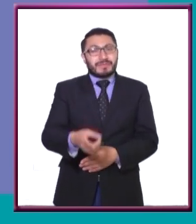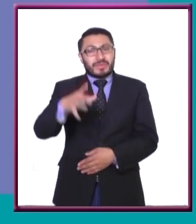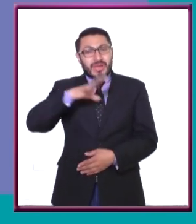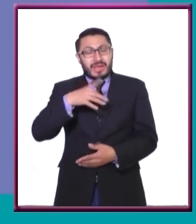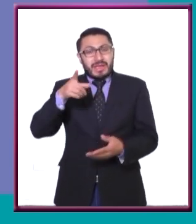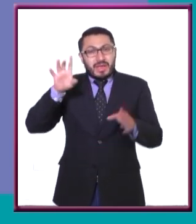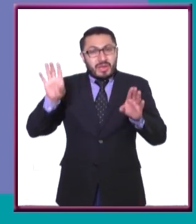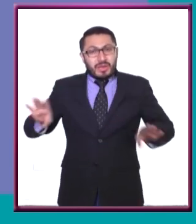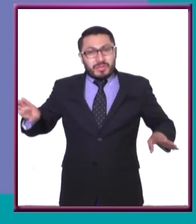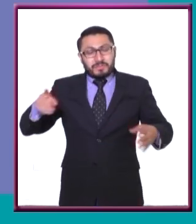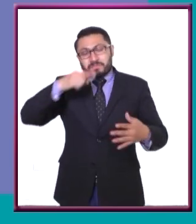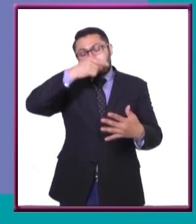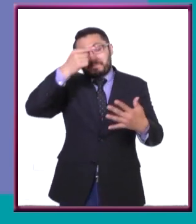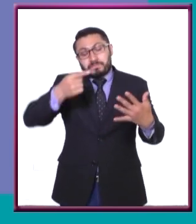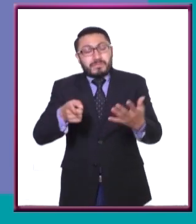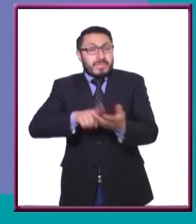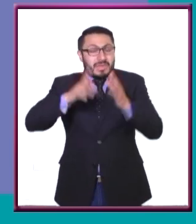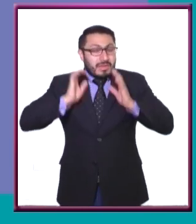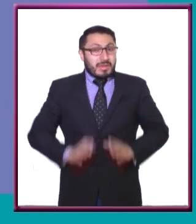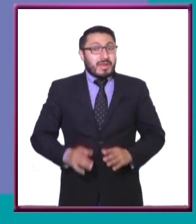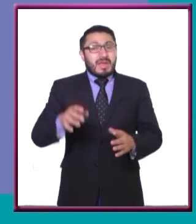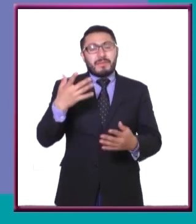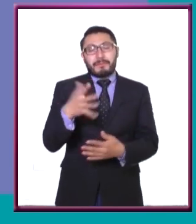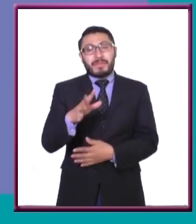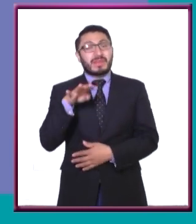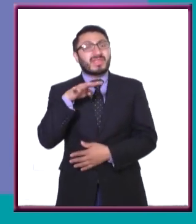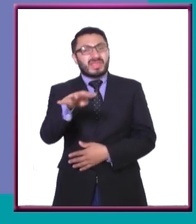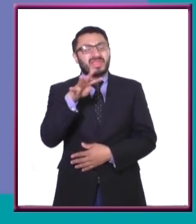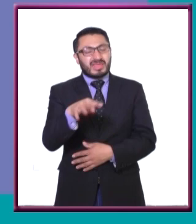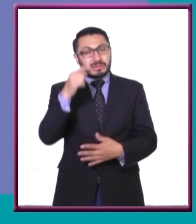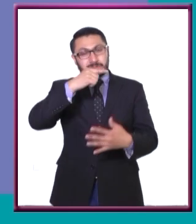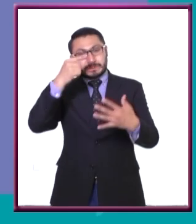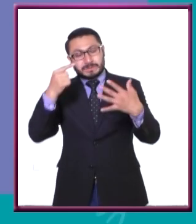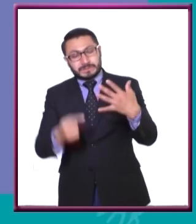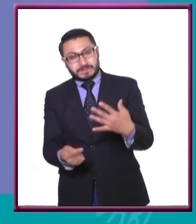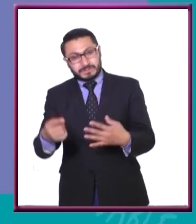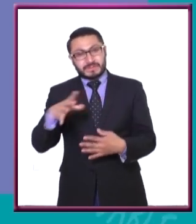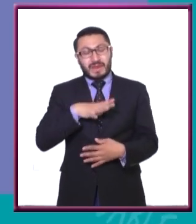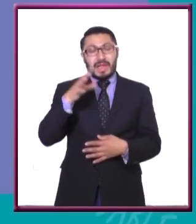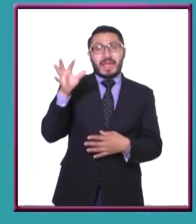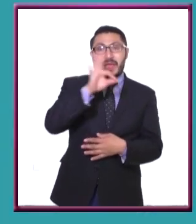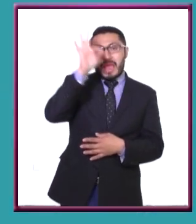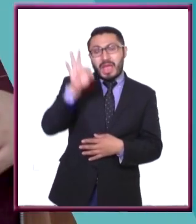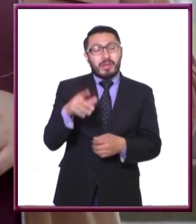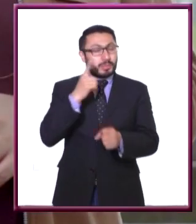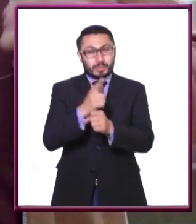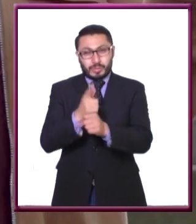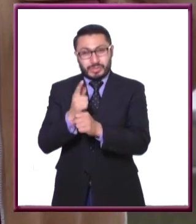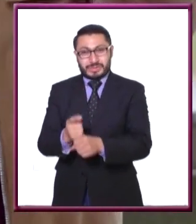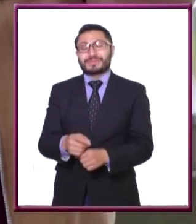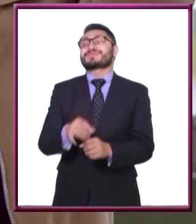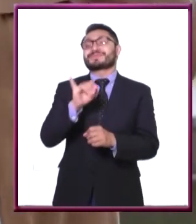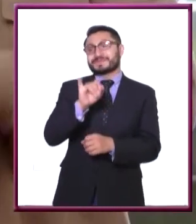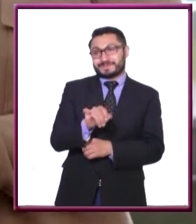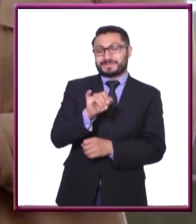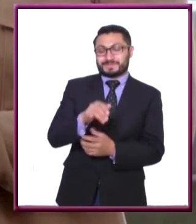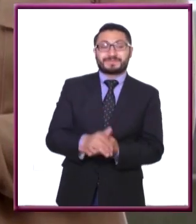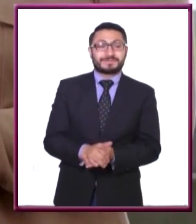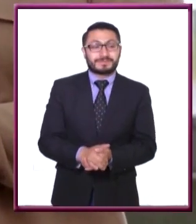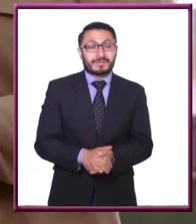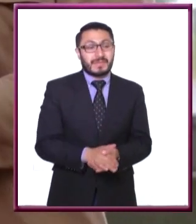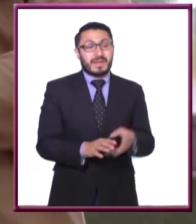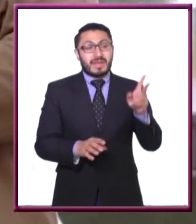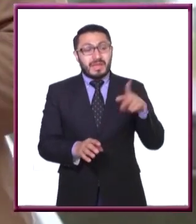por varios elementos. Quedamos que principalmente entre 19 elementos y obtuvimos los porcentajes. Elemental, mi